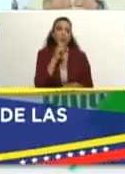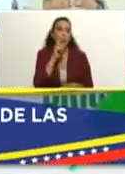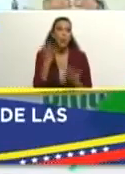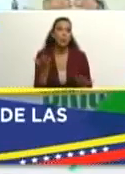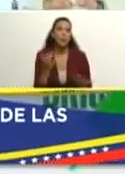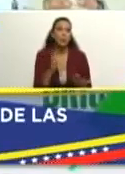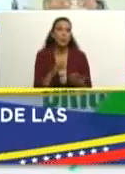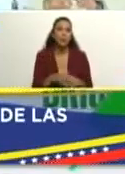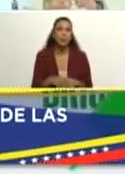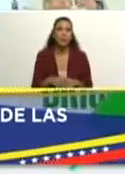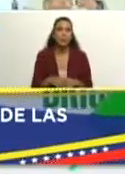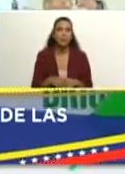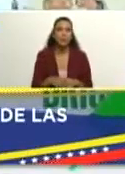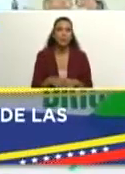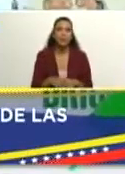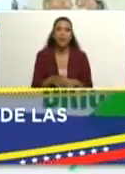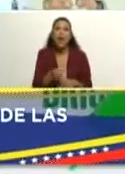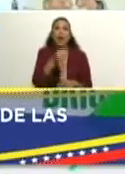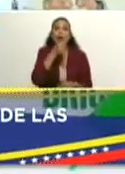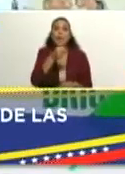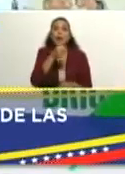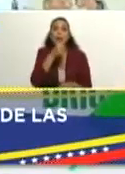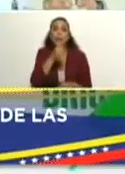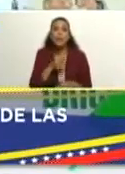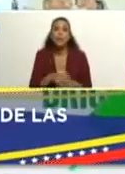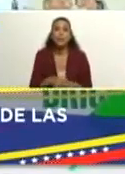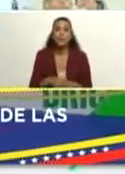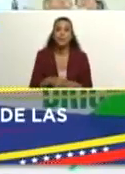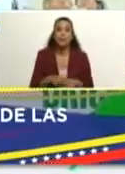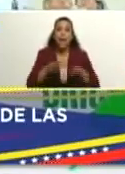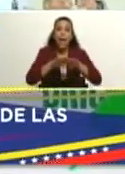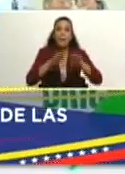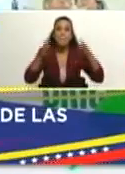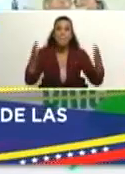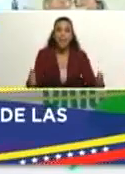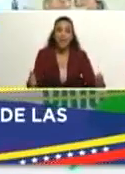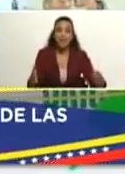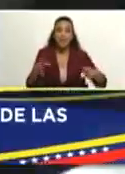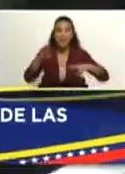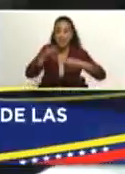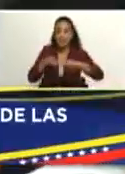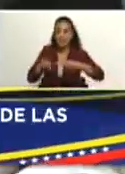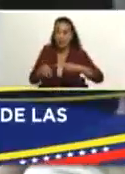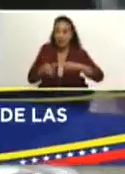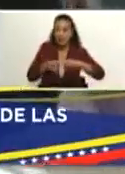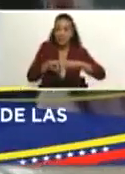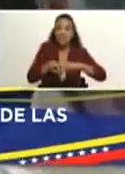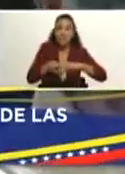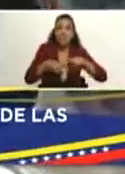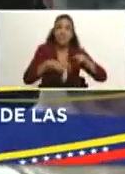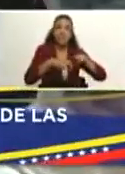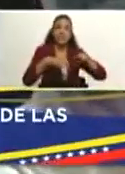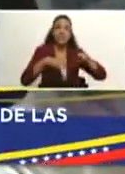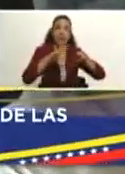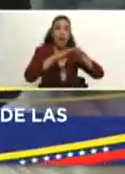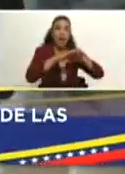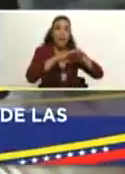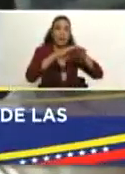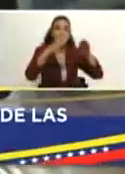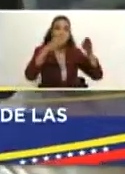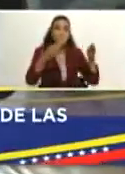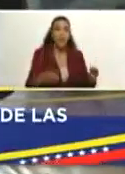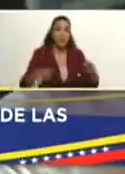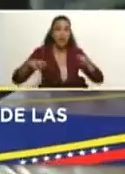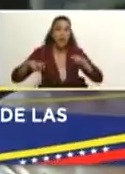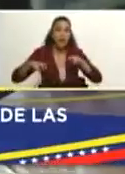¿Cómo es la cosa? Habla ahí. Ahorita está la mesa y la silla. Antes era el pupitre completo, ¿sabes? Ah.